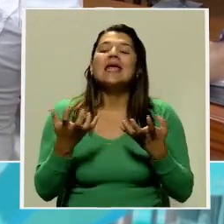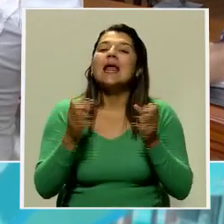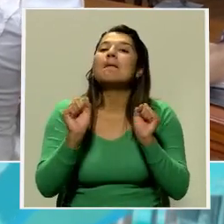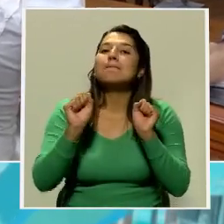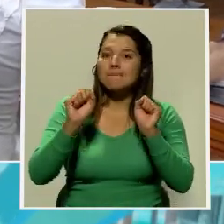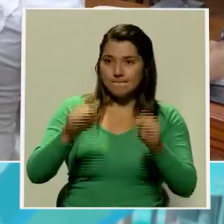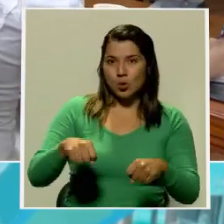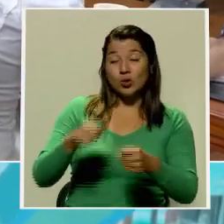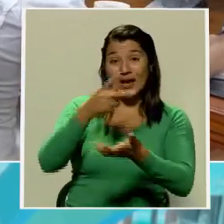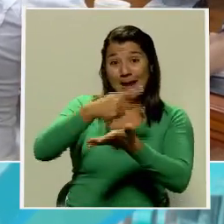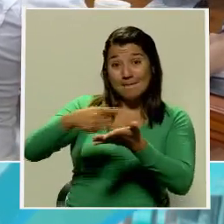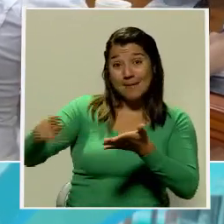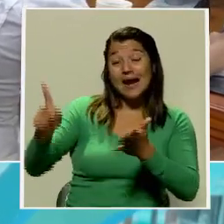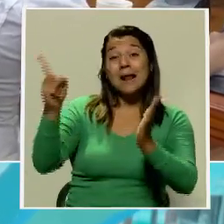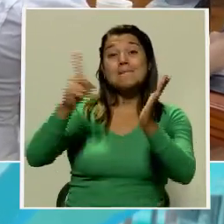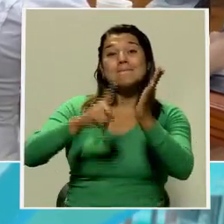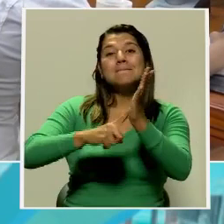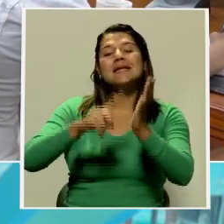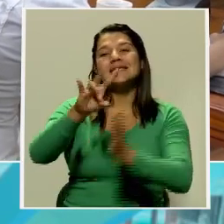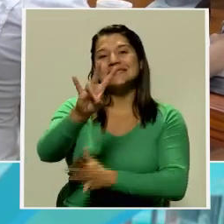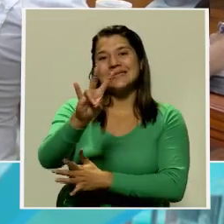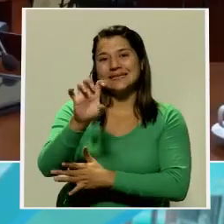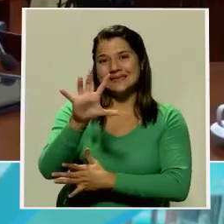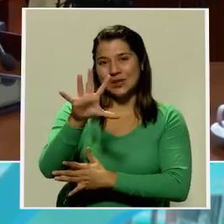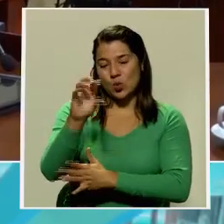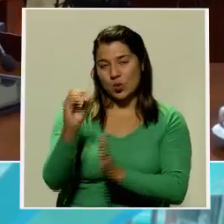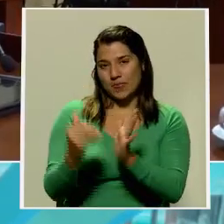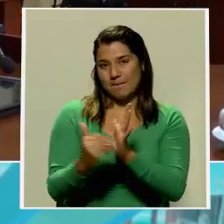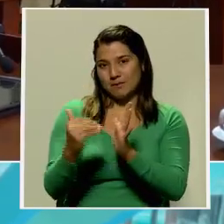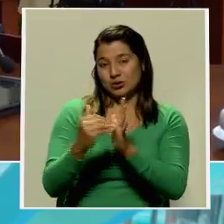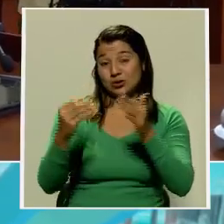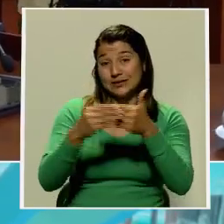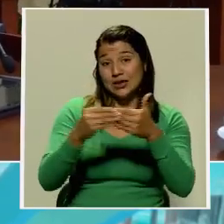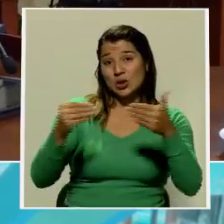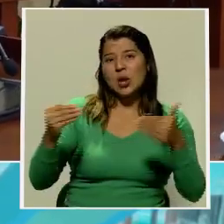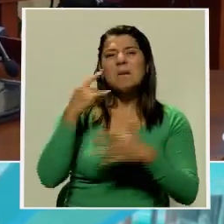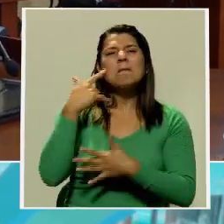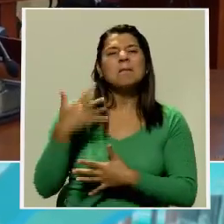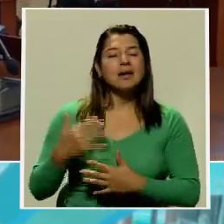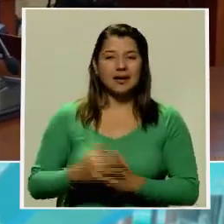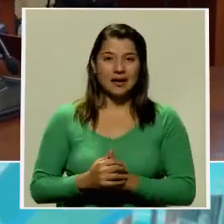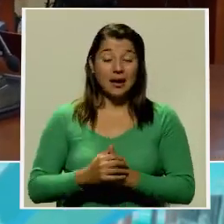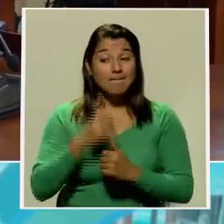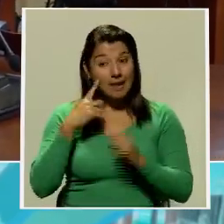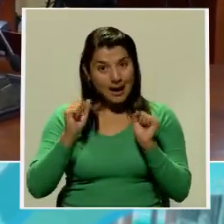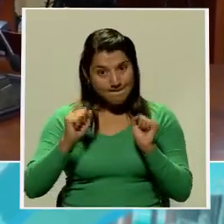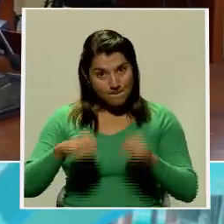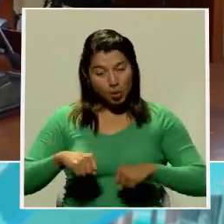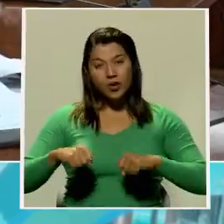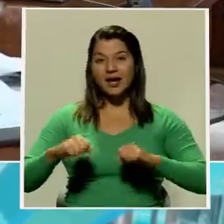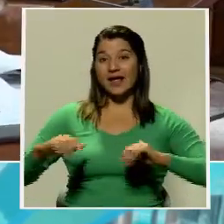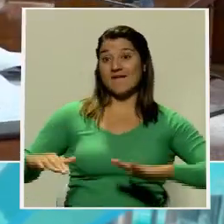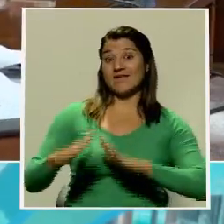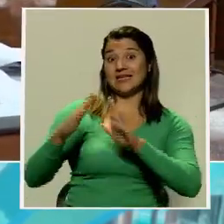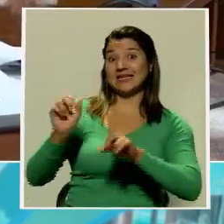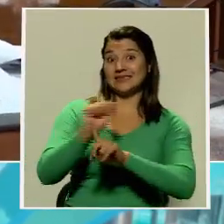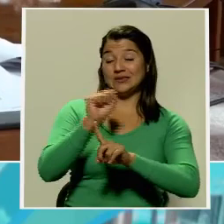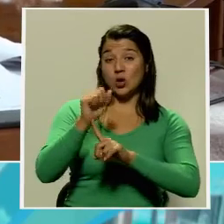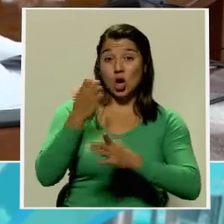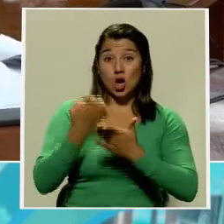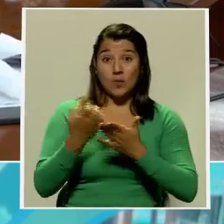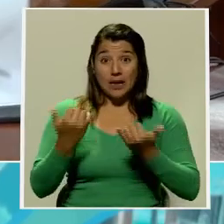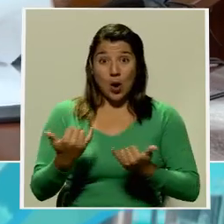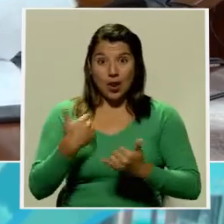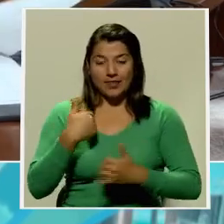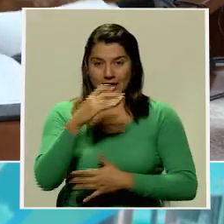de 1.750 millones de dólares para, como les decíamos anteriormente, enfrentar la crisis económica que vive nuestro